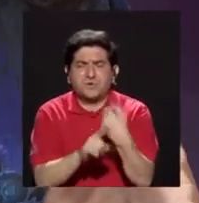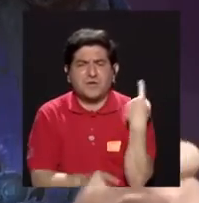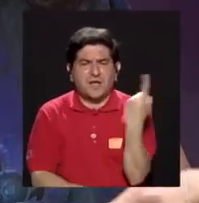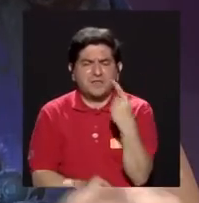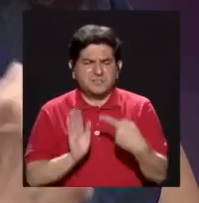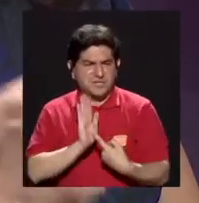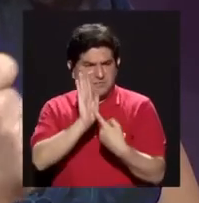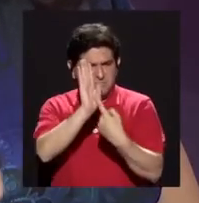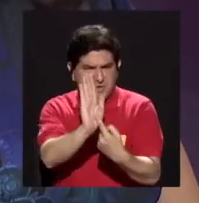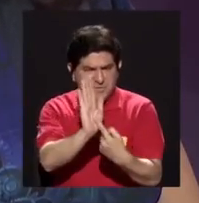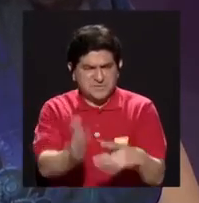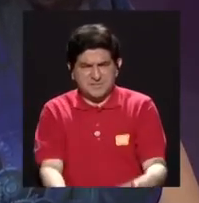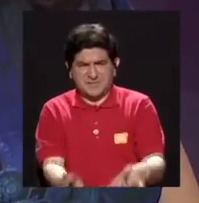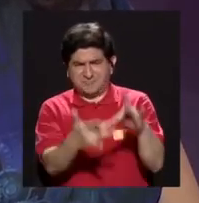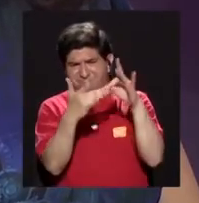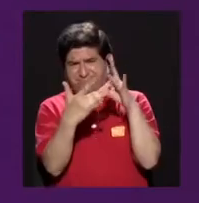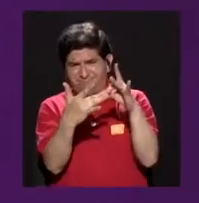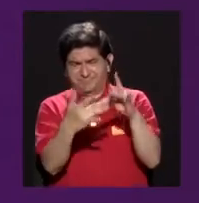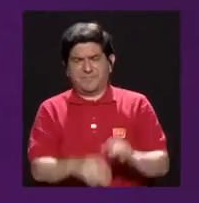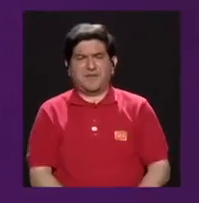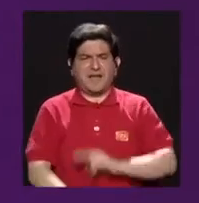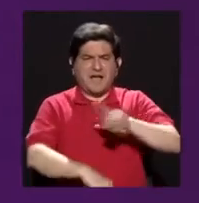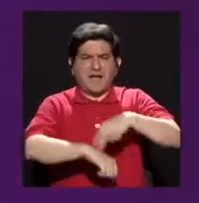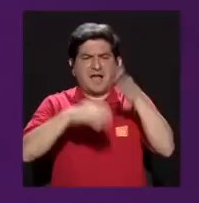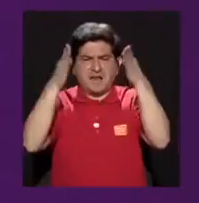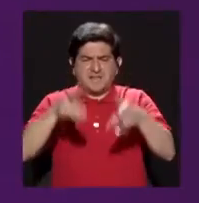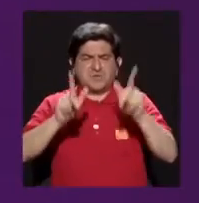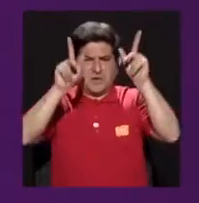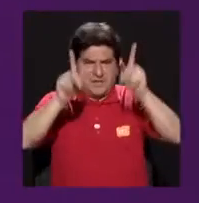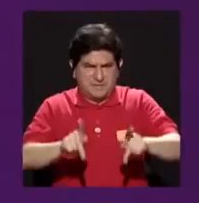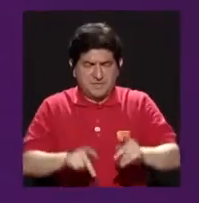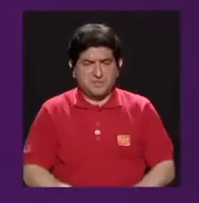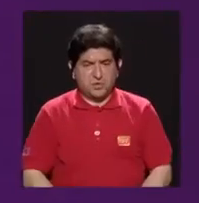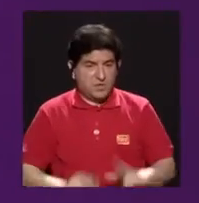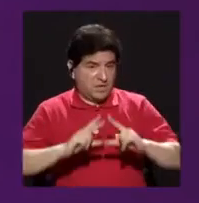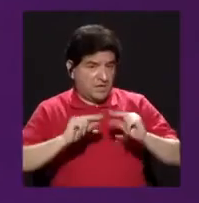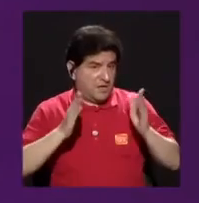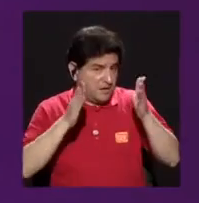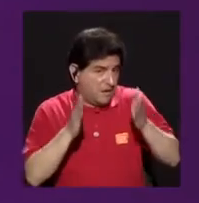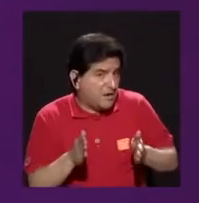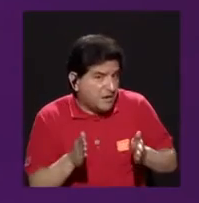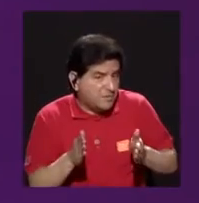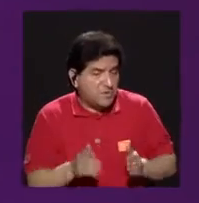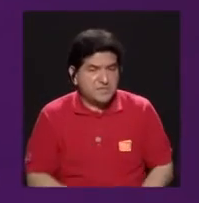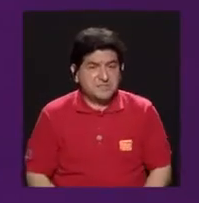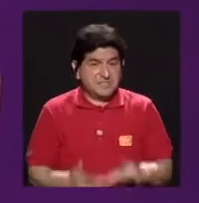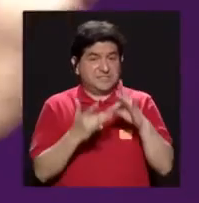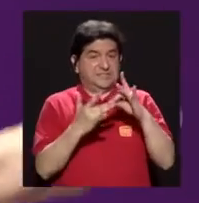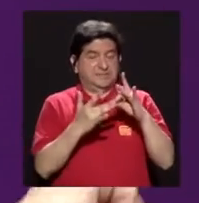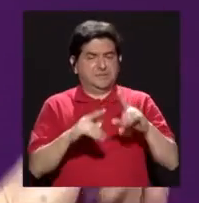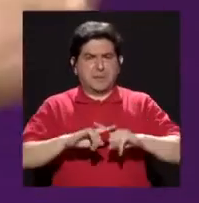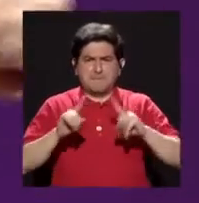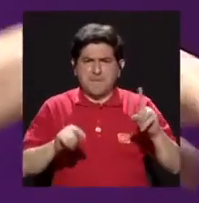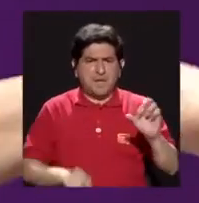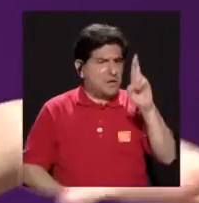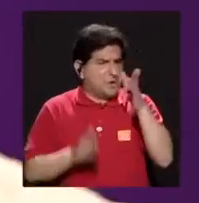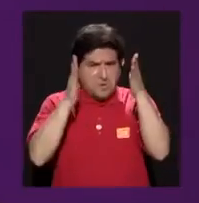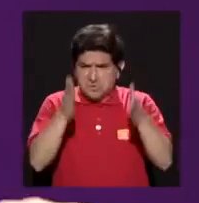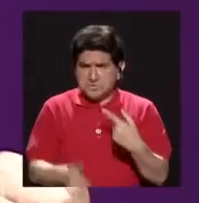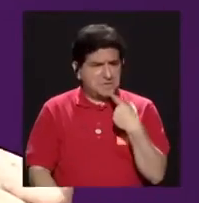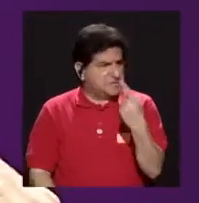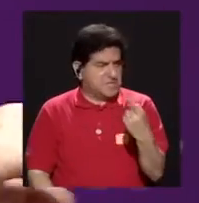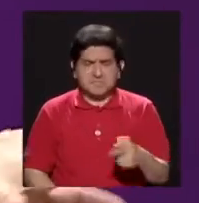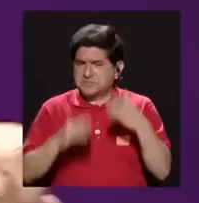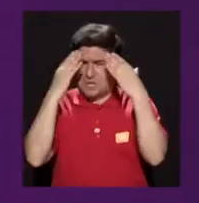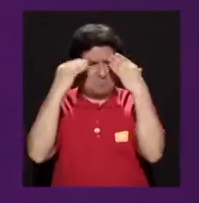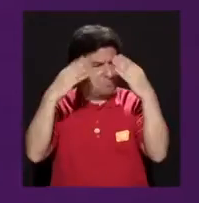un señalamiento muy particular a la nacionalidad de los perpetradores si son nicaragüenses, ¿verdad? Pero nunca si son costarricenses, ese no es un